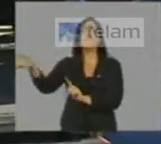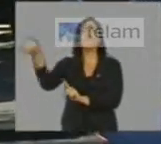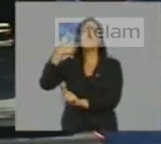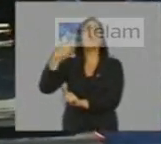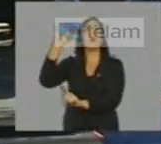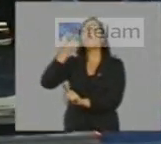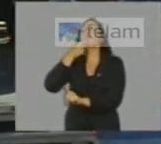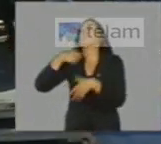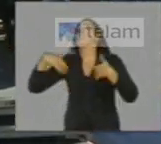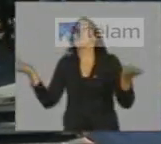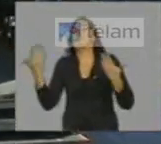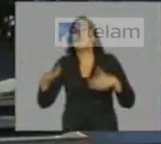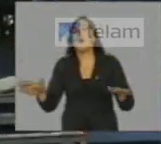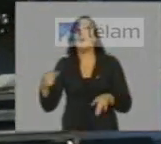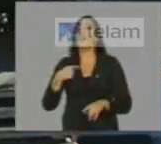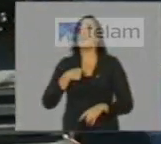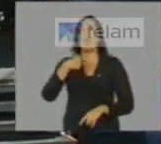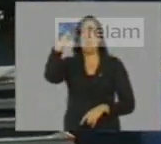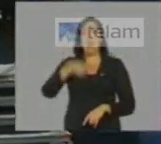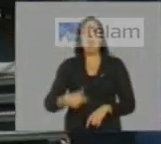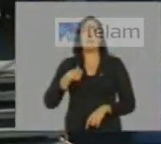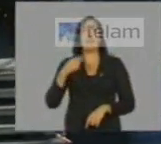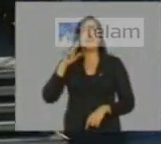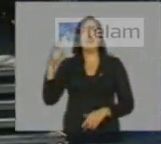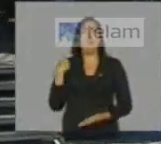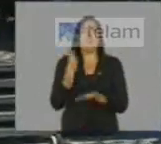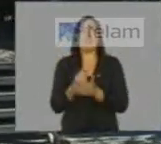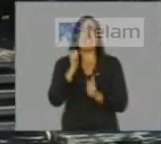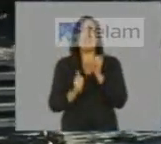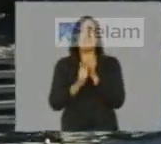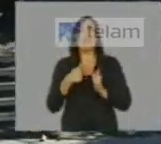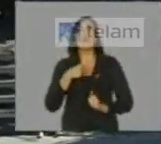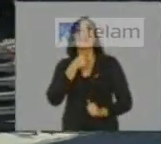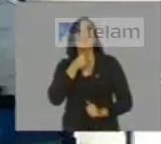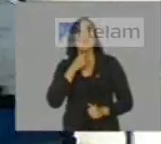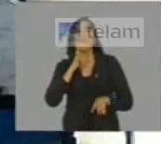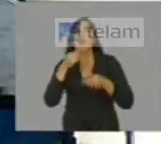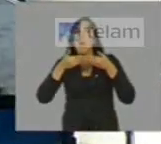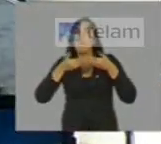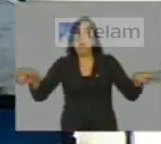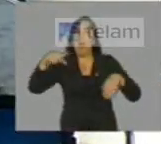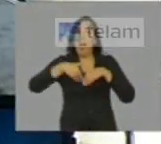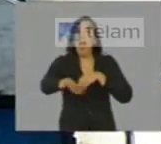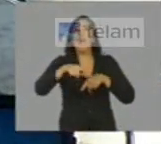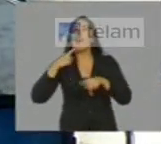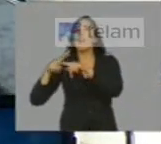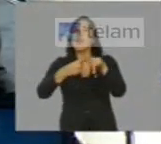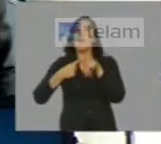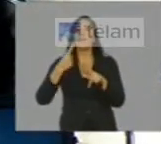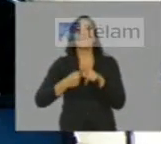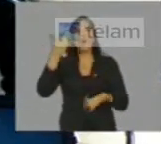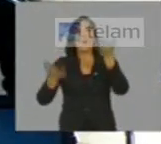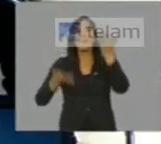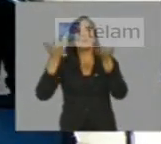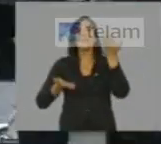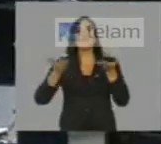historia es haber abierto el debate por una justicia democrática, una justicia legítima y mejor